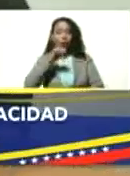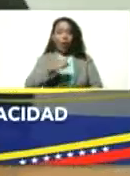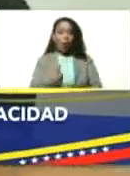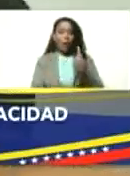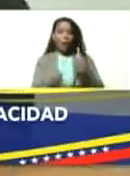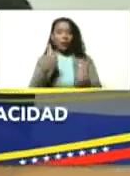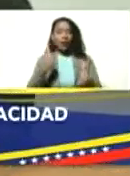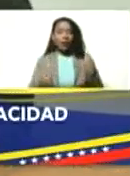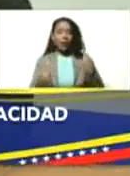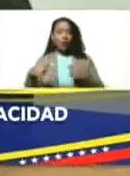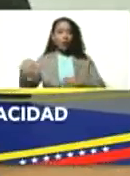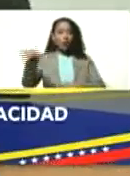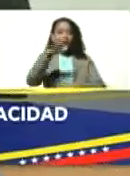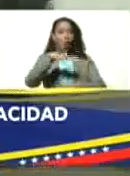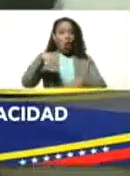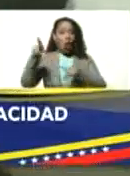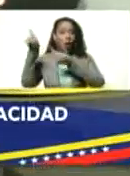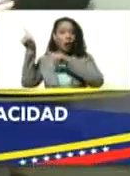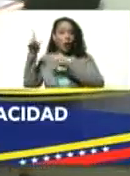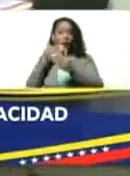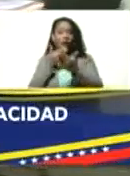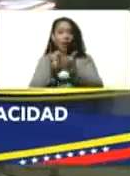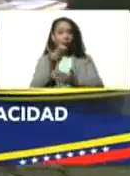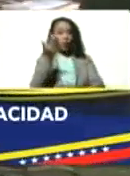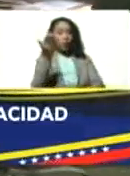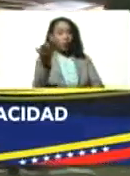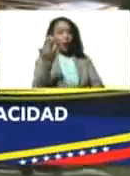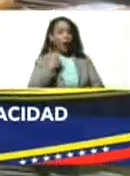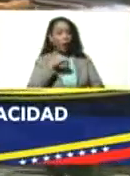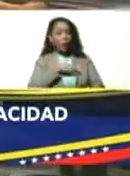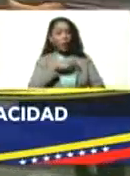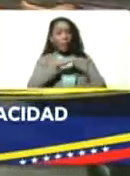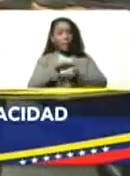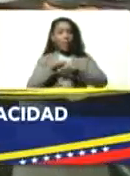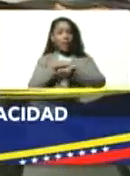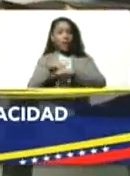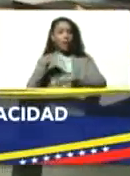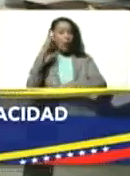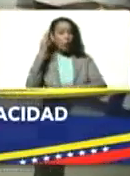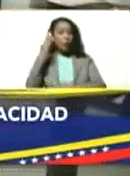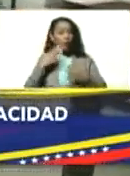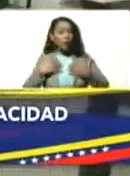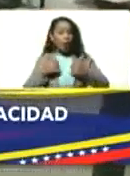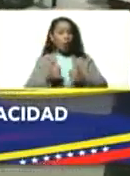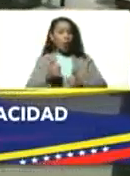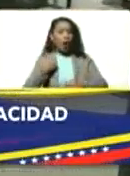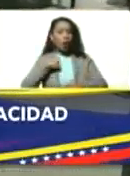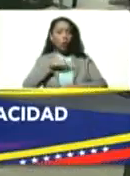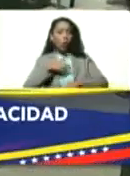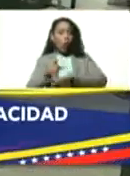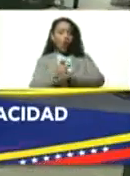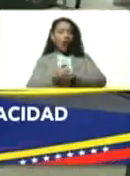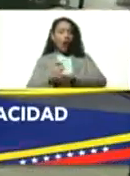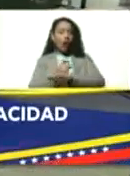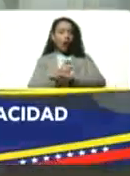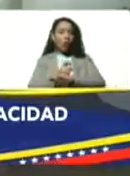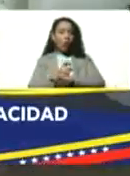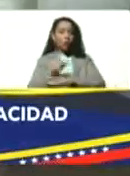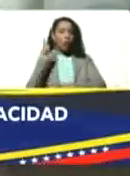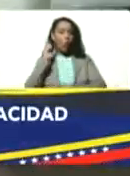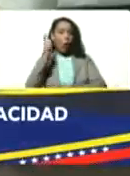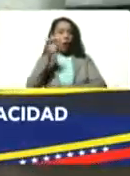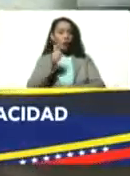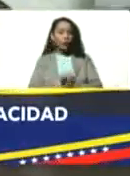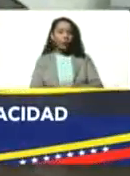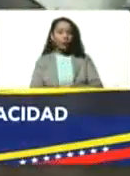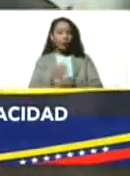pacientes. Todo esto lo agradecemos a usted, a nuestra ministra Magaly Gutiérrez y a nuestro gobernador José Vázquez. Bueno,